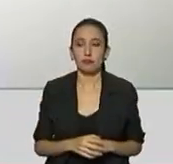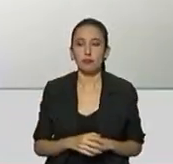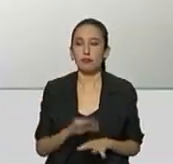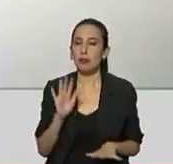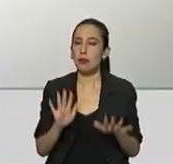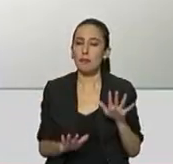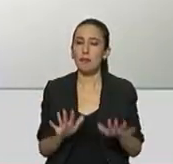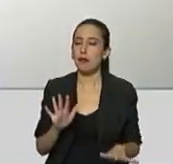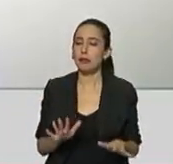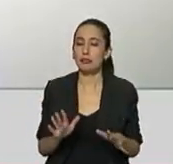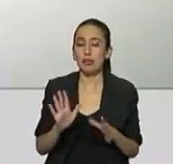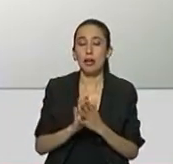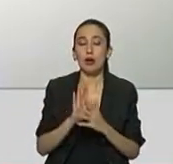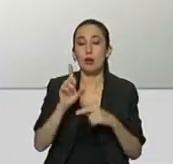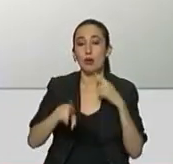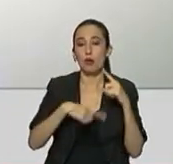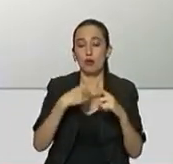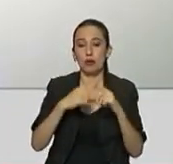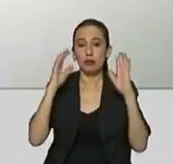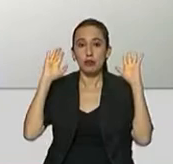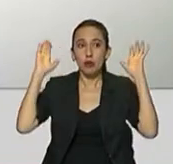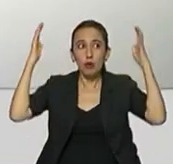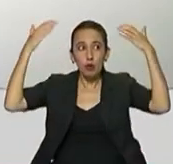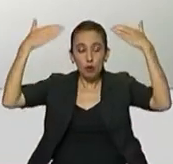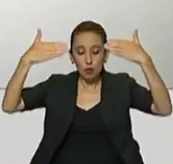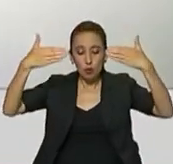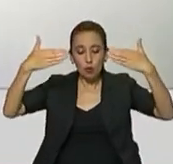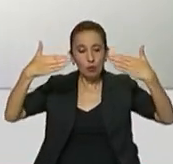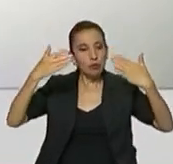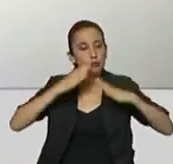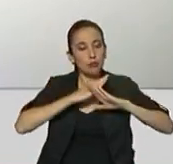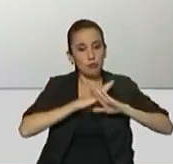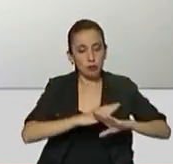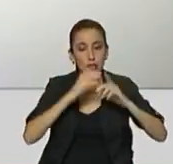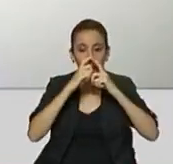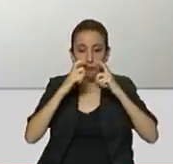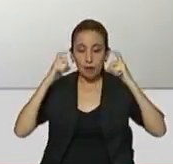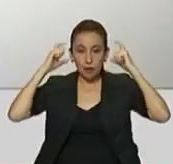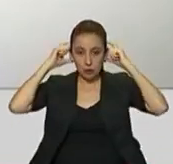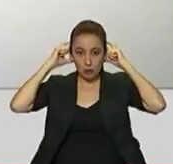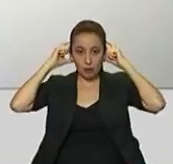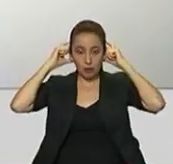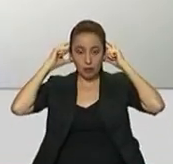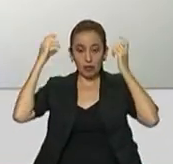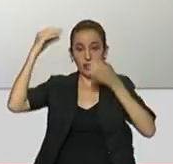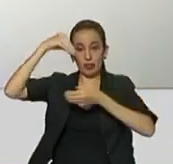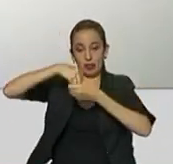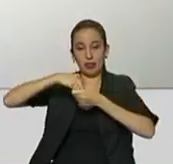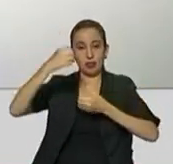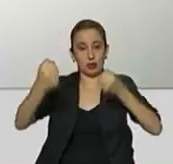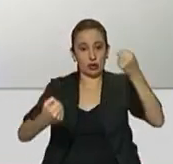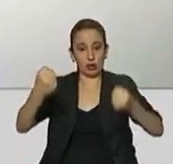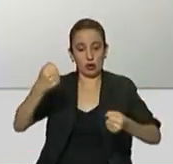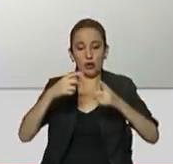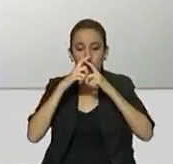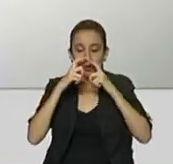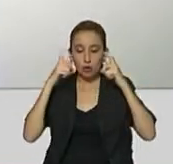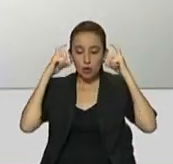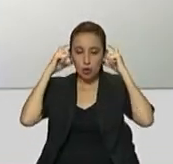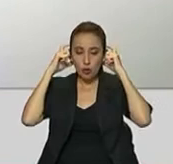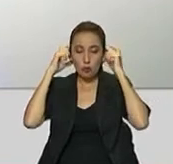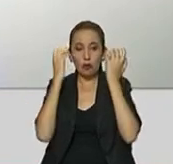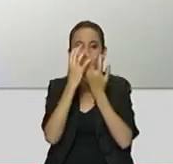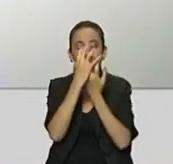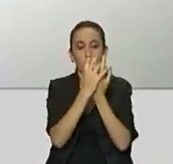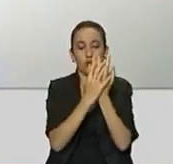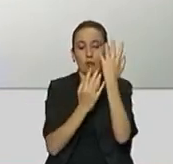que dentro de la cabina los ocupantes estén con una mascarilla en su rostro con certificación N95.